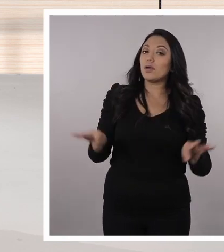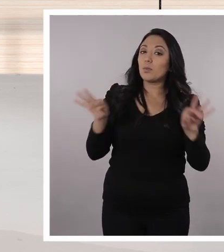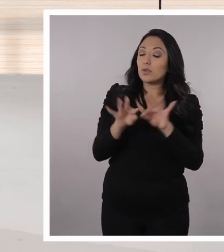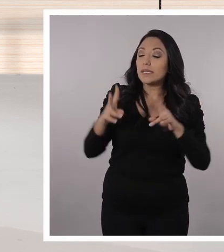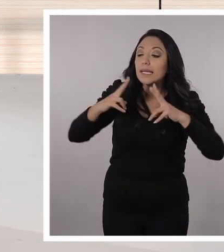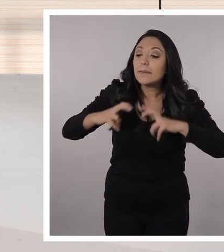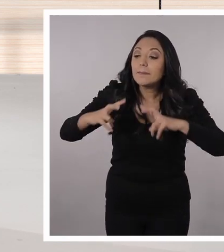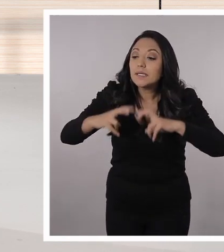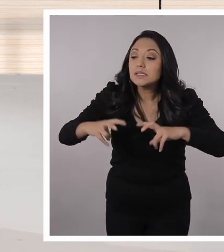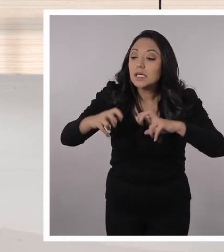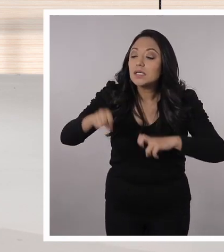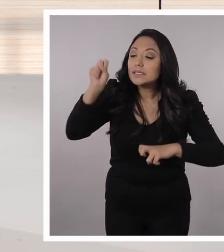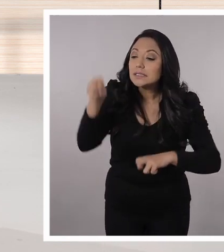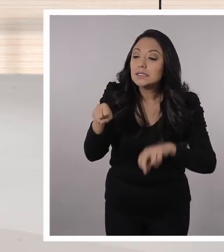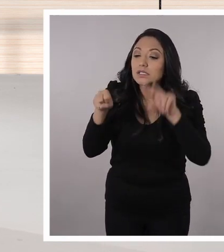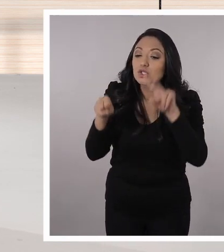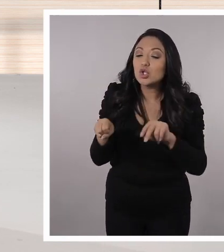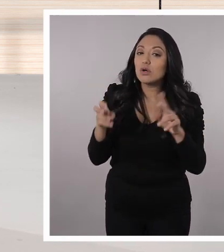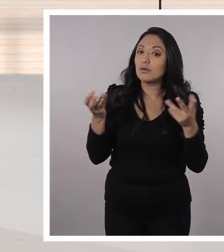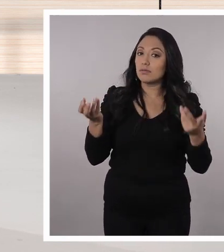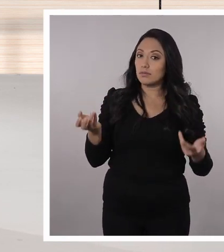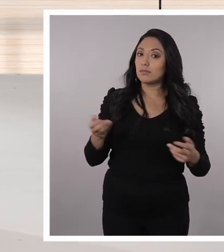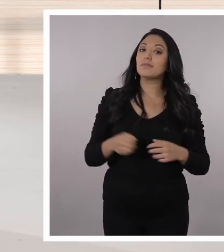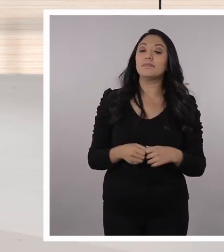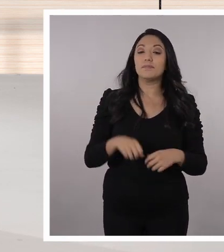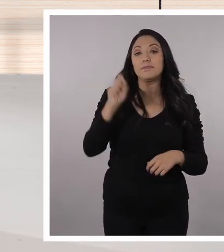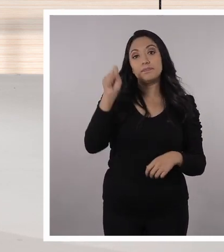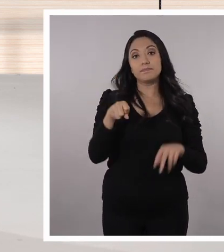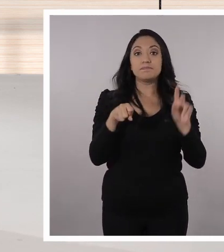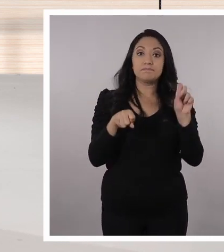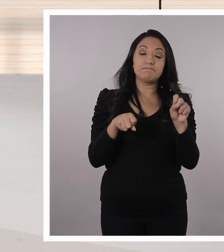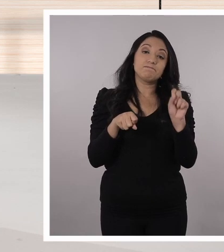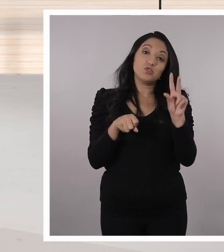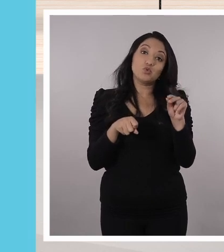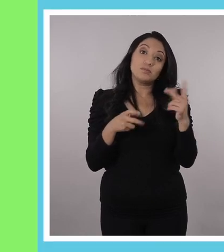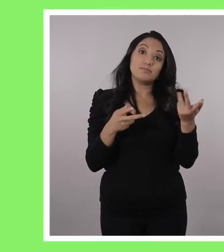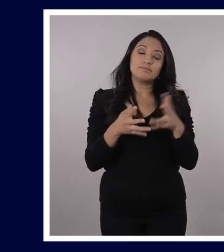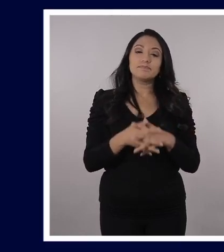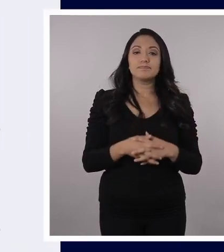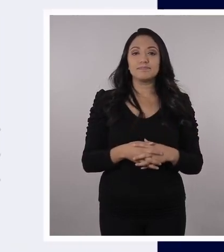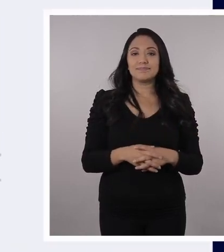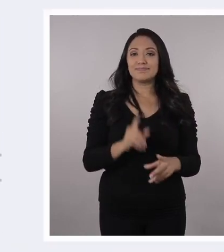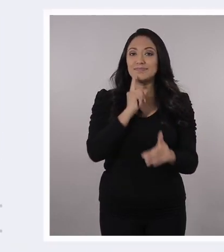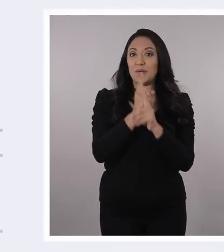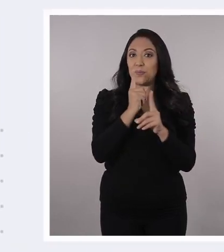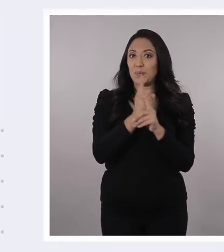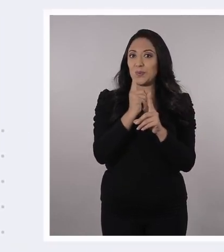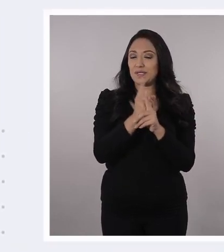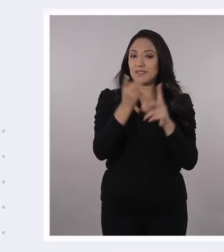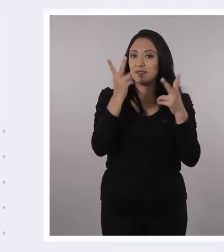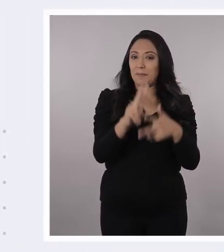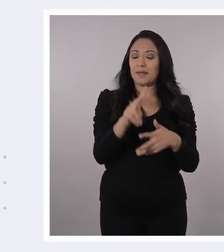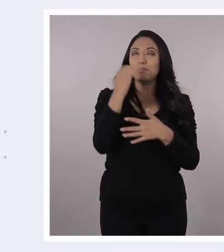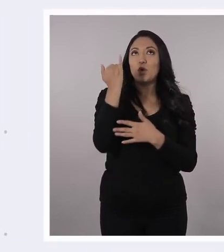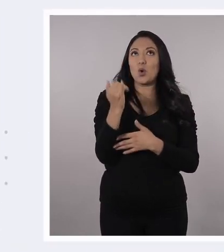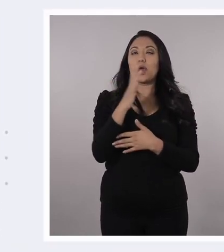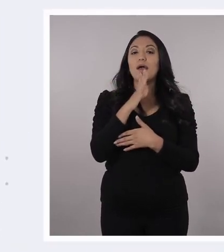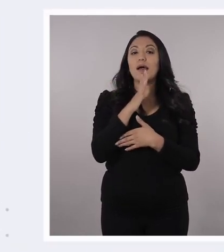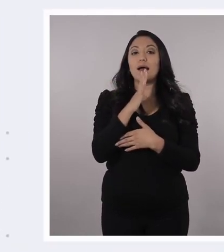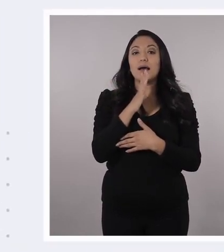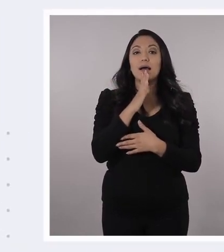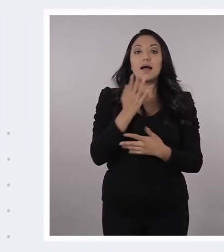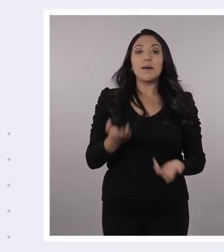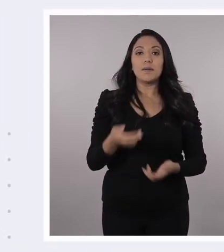importante experimentar para que esa suposición que nosotros tenemos es afirmativa o es negativa. Y por eso, otro de los puntos que vimos en